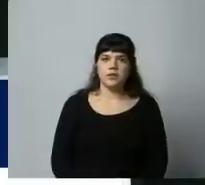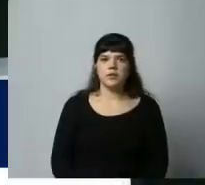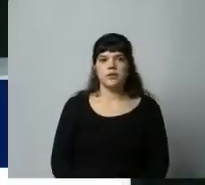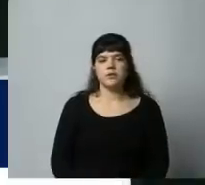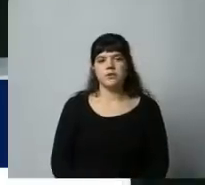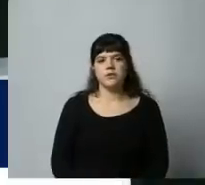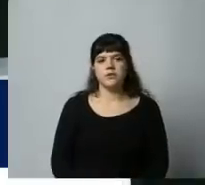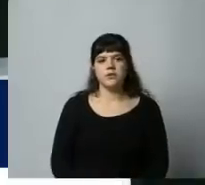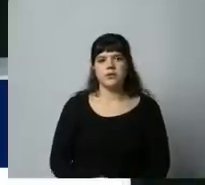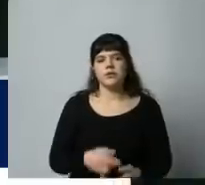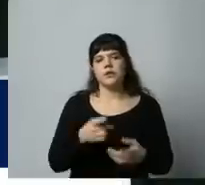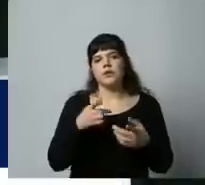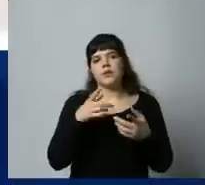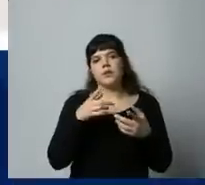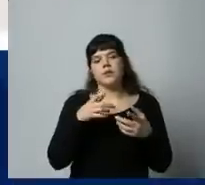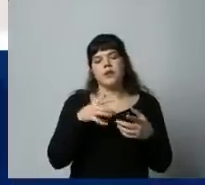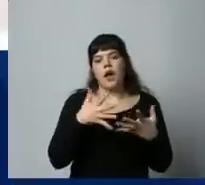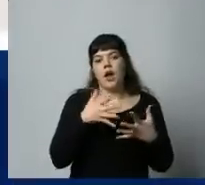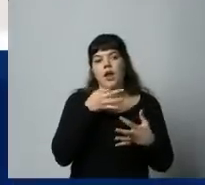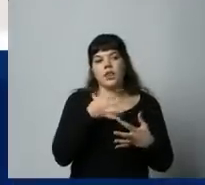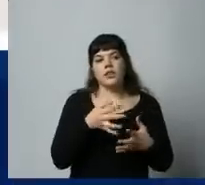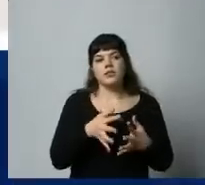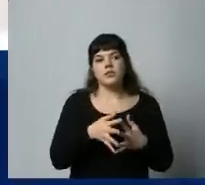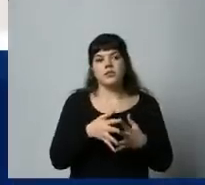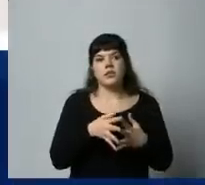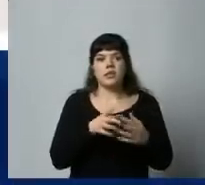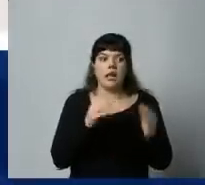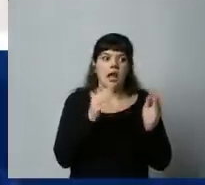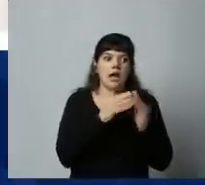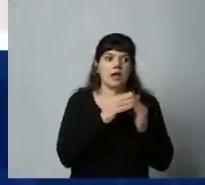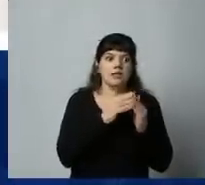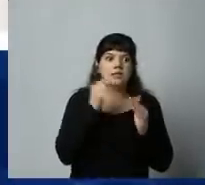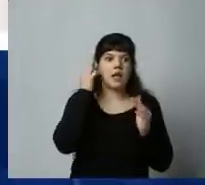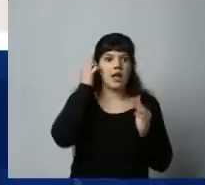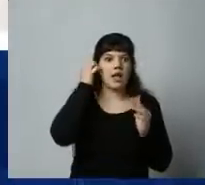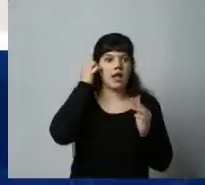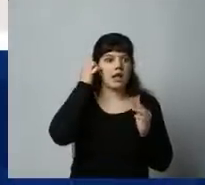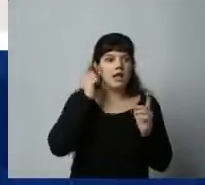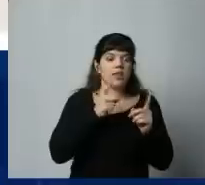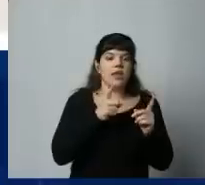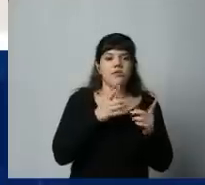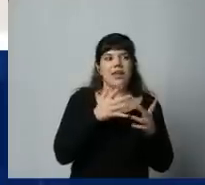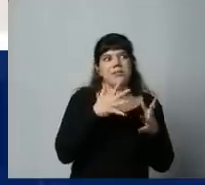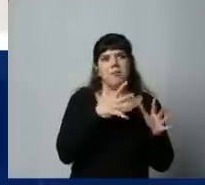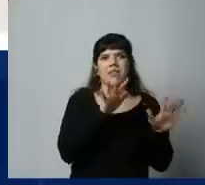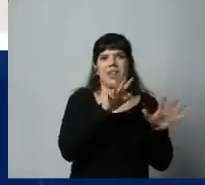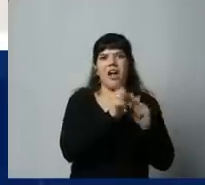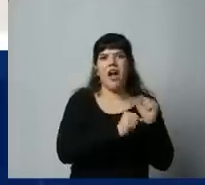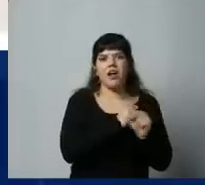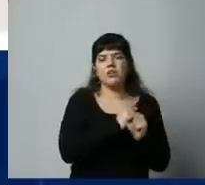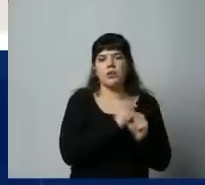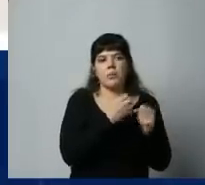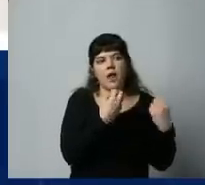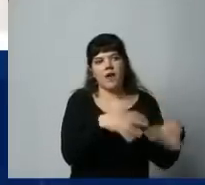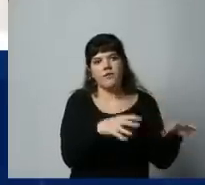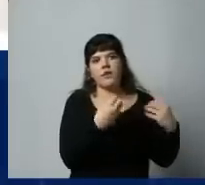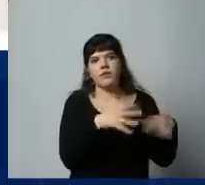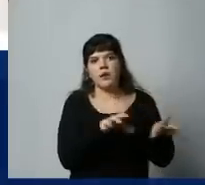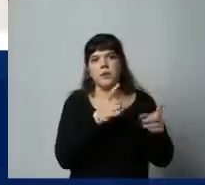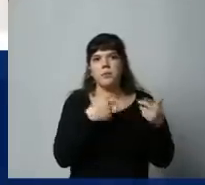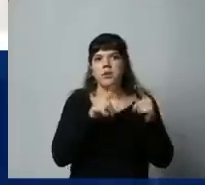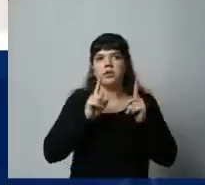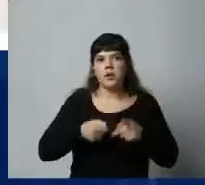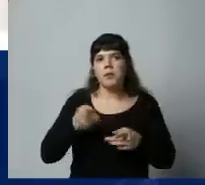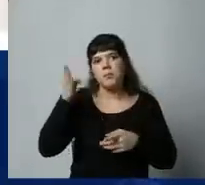marco que el marco normativo ahora dice que la casa Tiene que tener 10 años de de abandono o de deuda acumulada digamos y